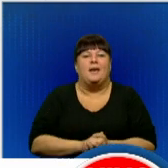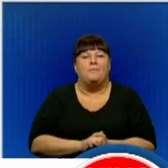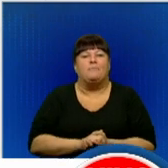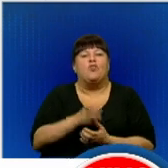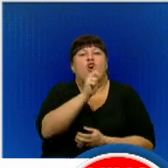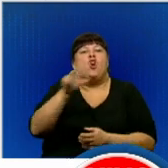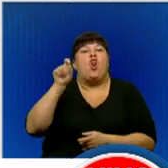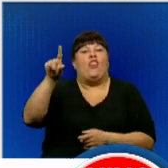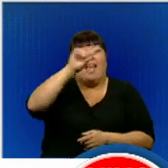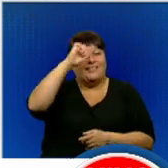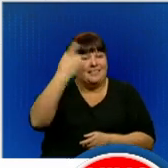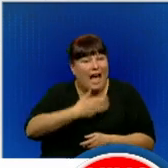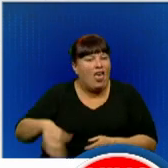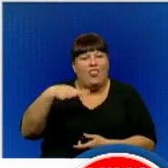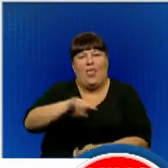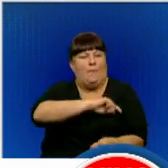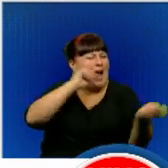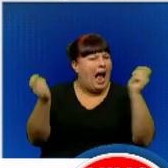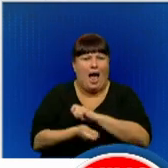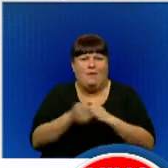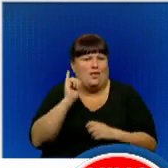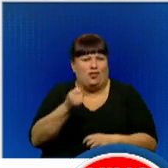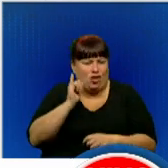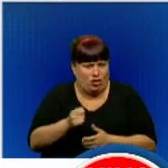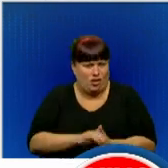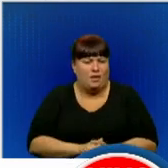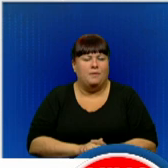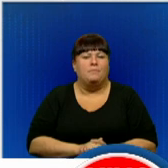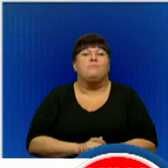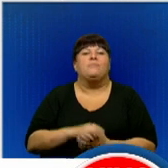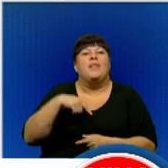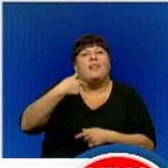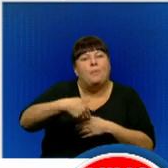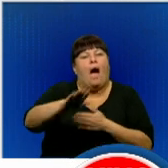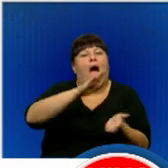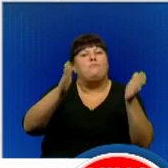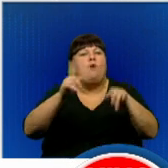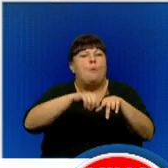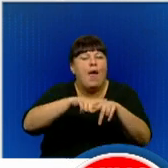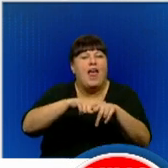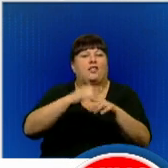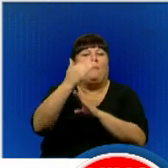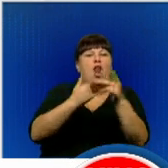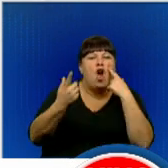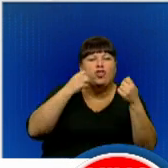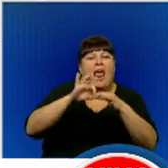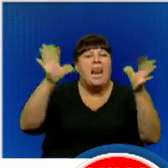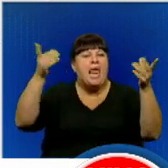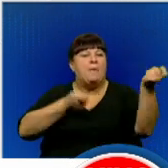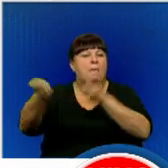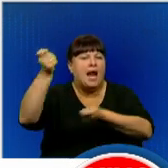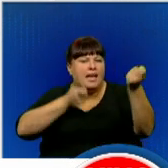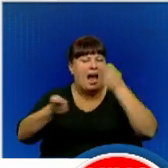rol del estado debía cambiar drásticamente y que venía una etapa donde la desregulación la libertad de los mercados